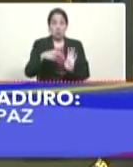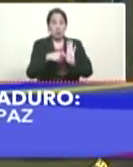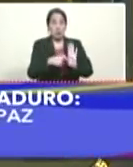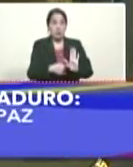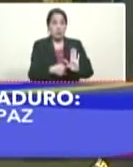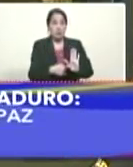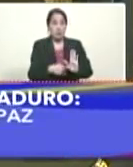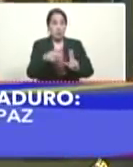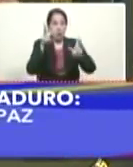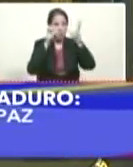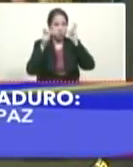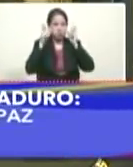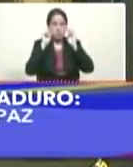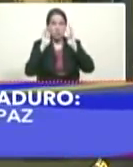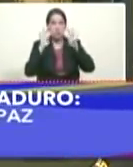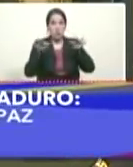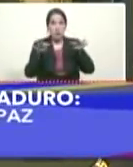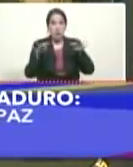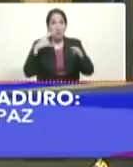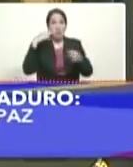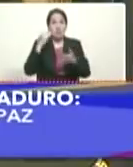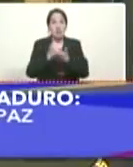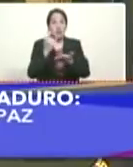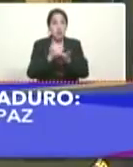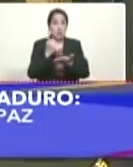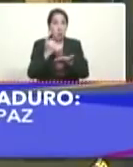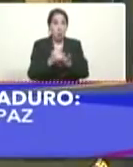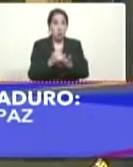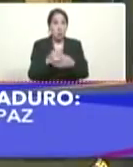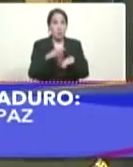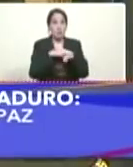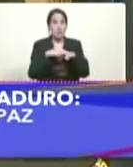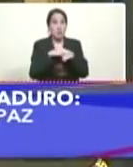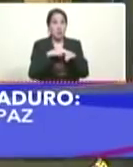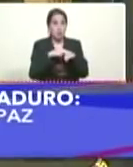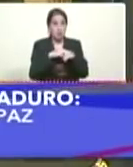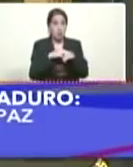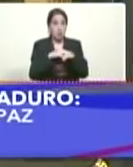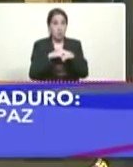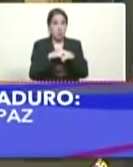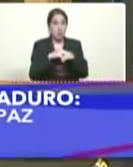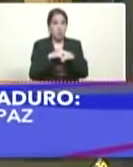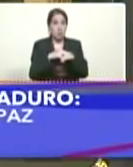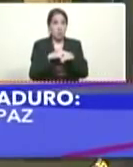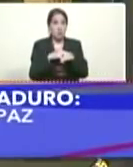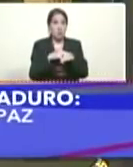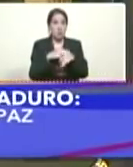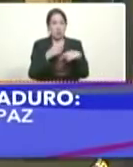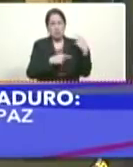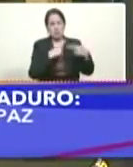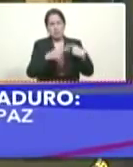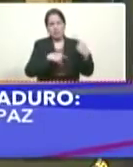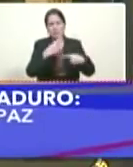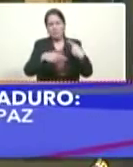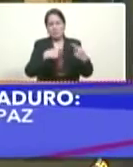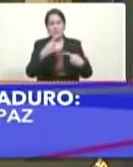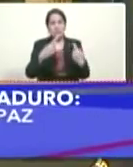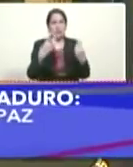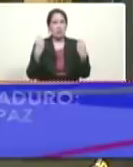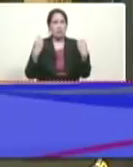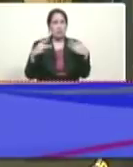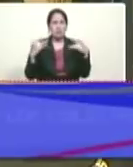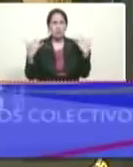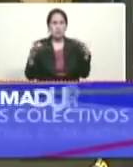escuchen este testimonio ministro como este tenemos que reproducir los mil